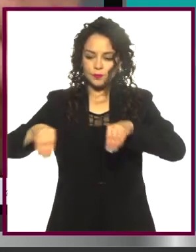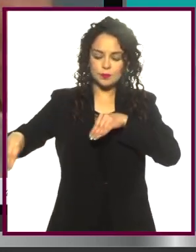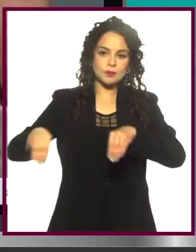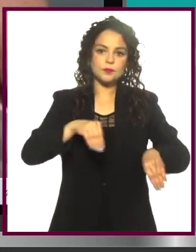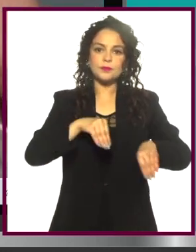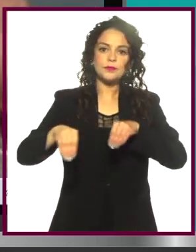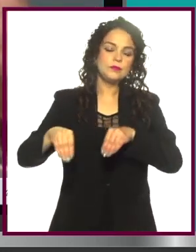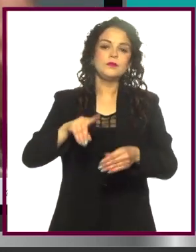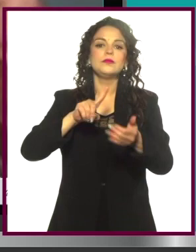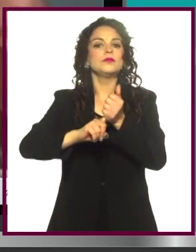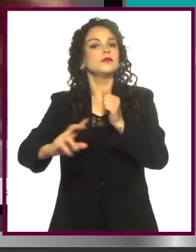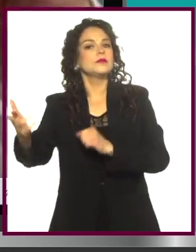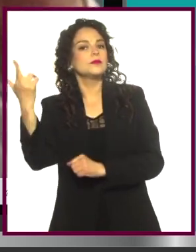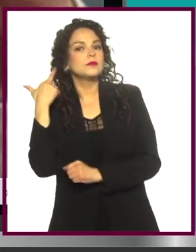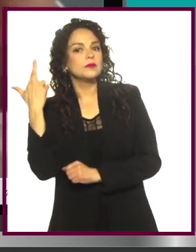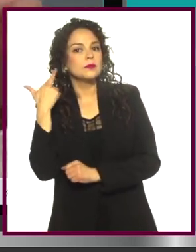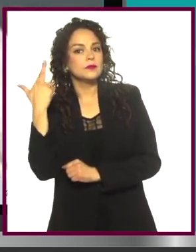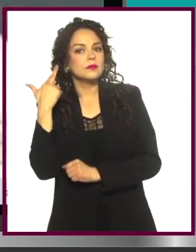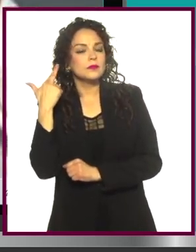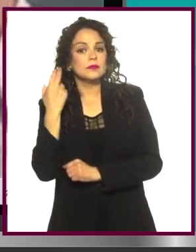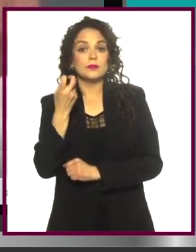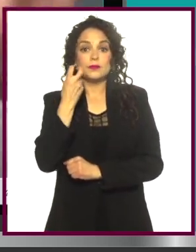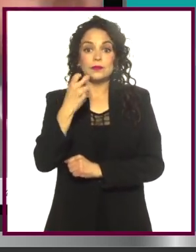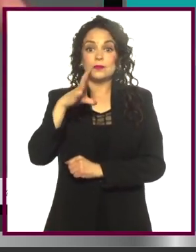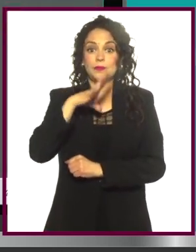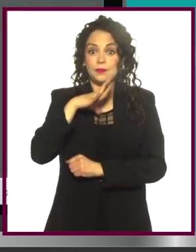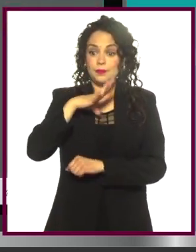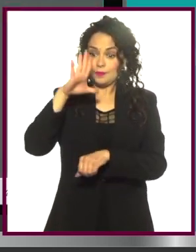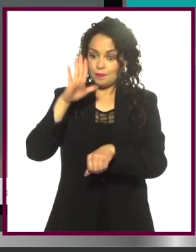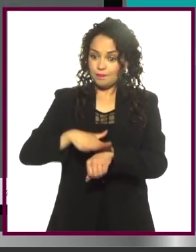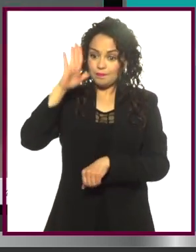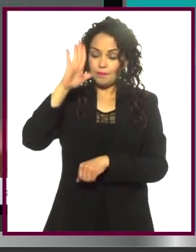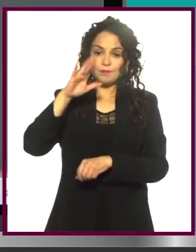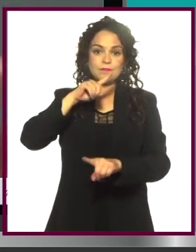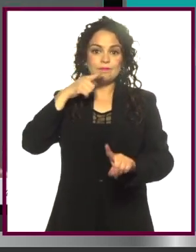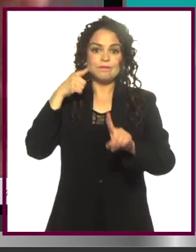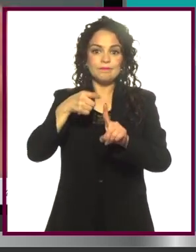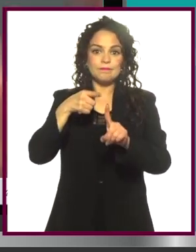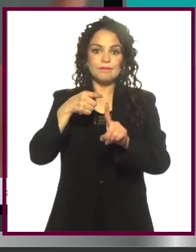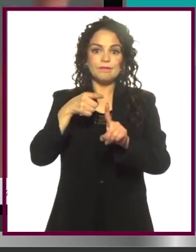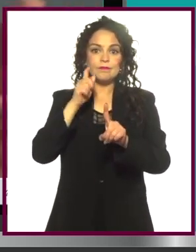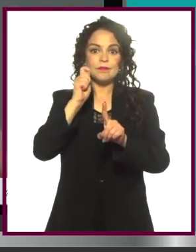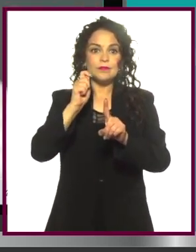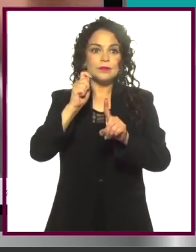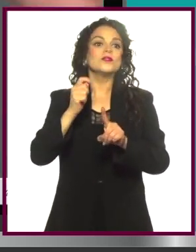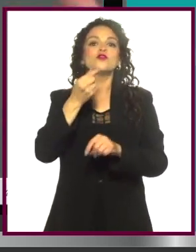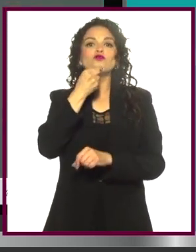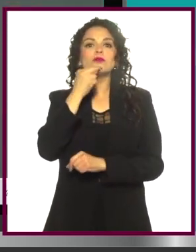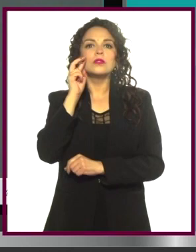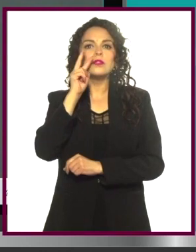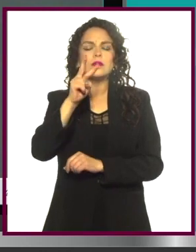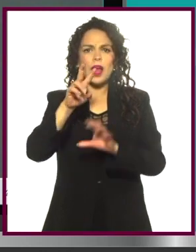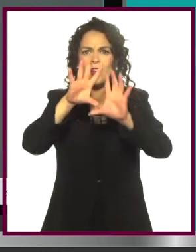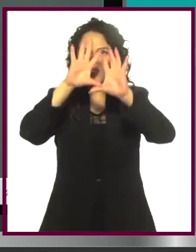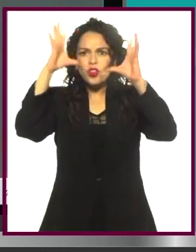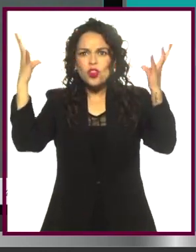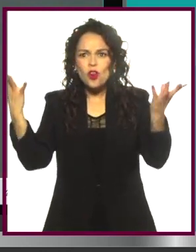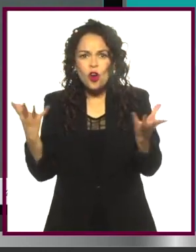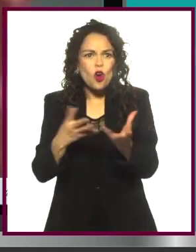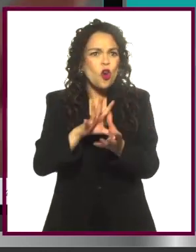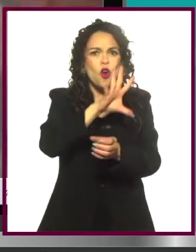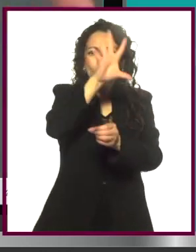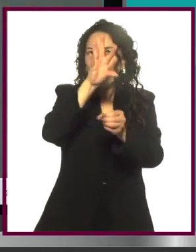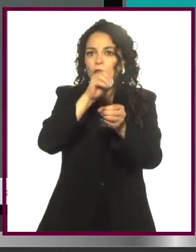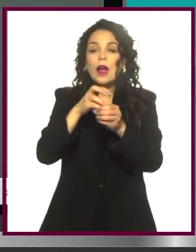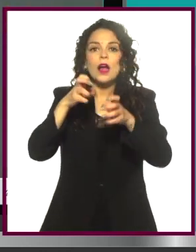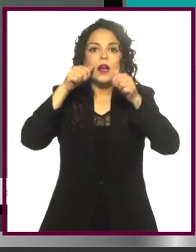de movimiento y de sonido que crean más que otra cosa una atmósfera que envuelve entonces al